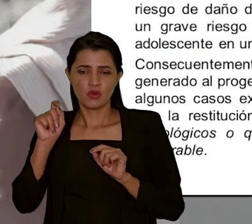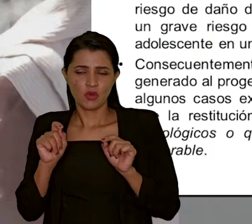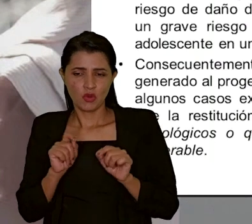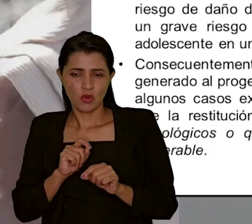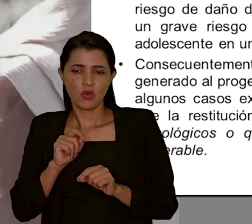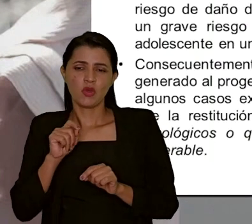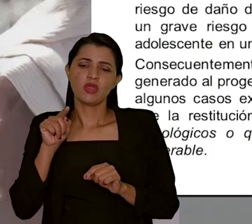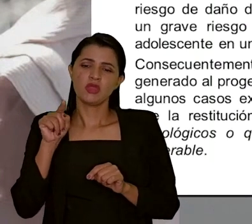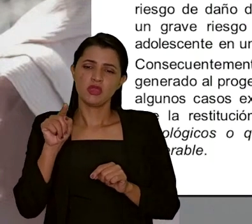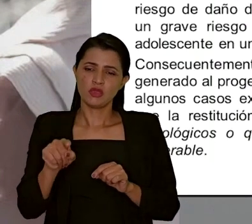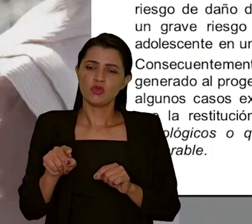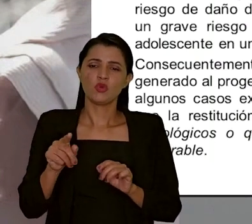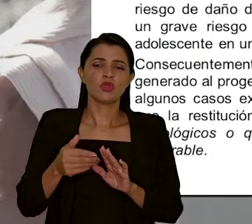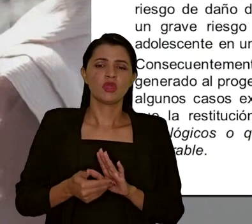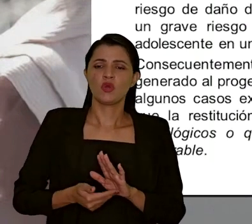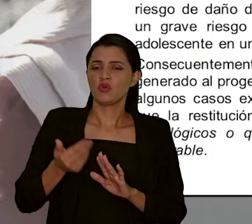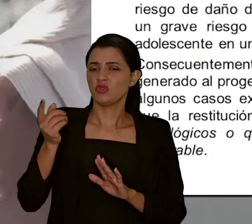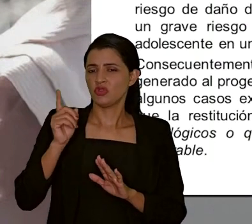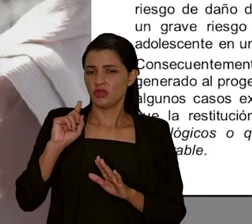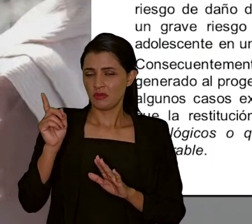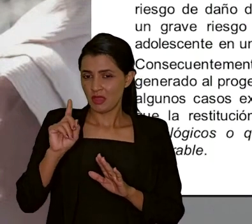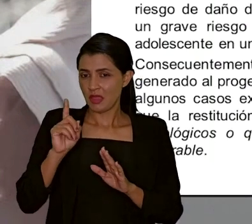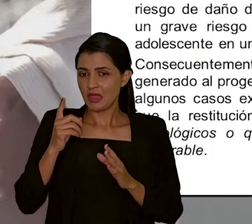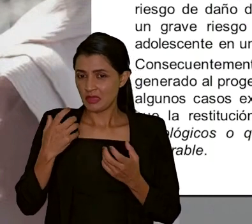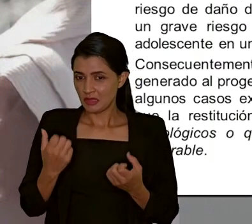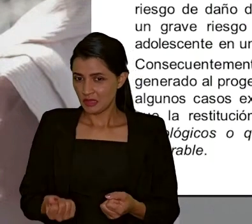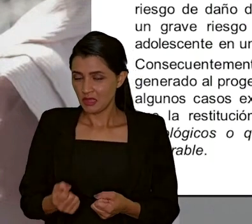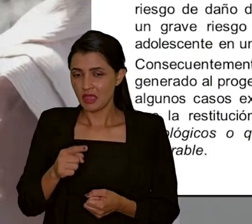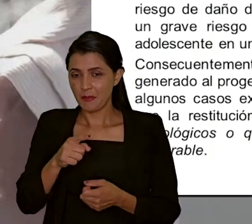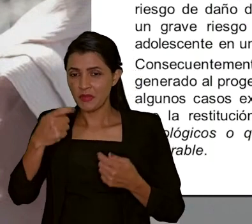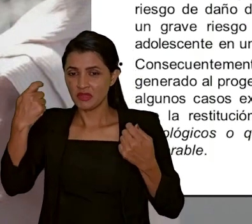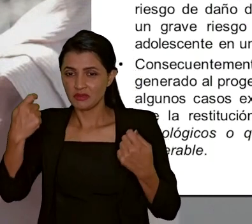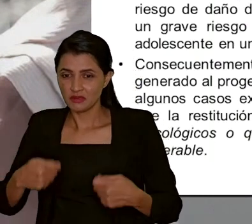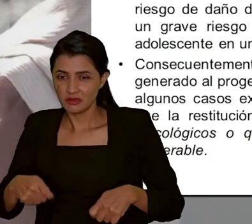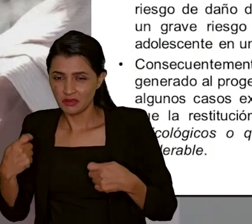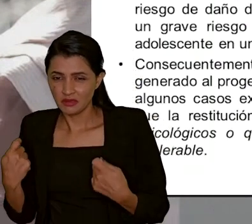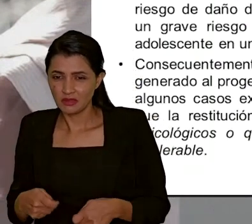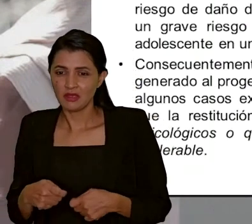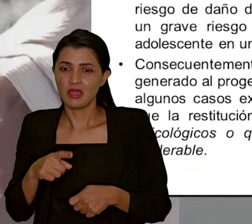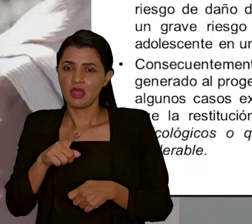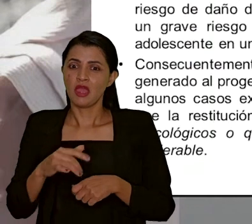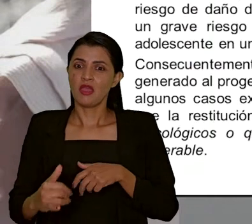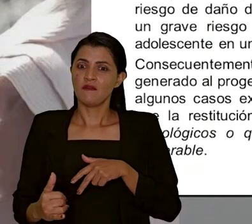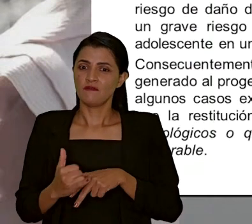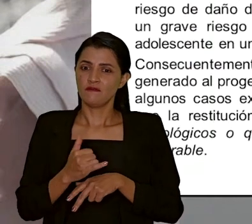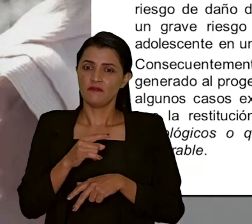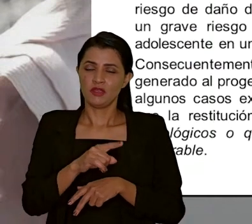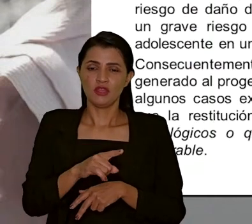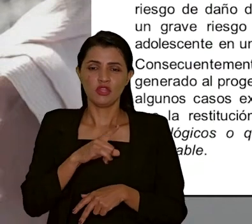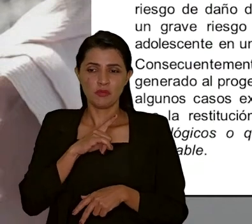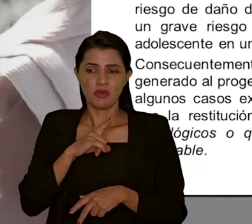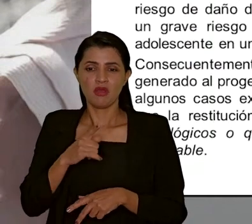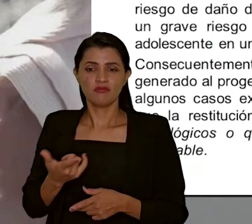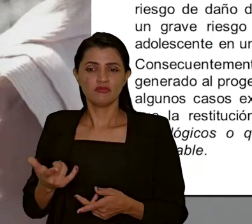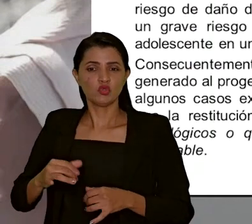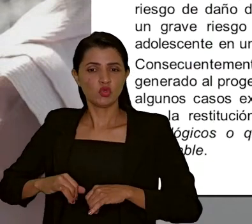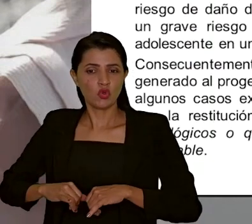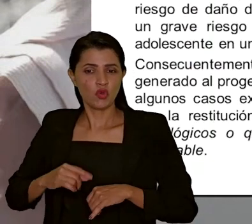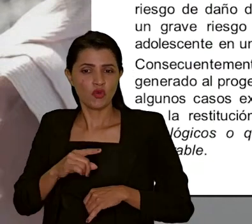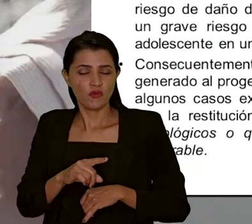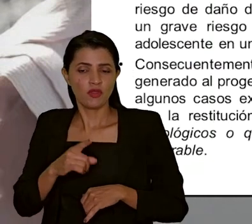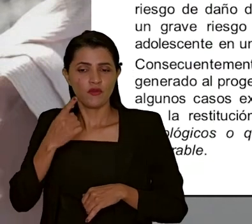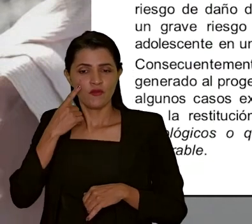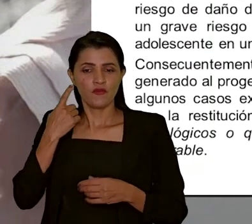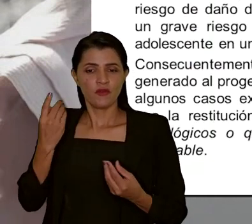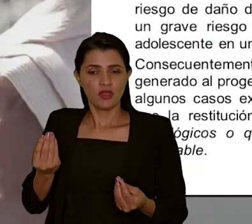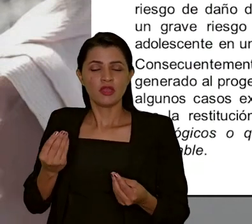requiere que el niño sea necesariamente la víctima principal de daño físico. Ello si hay pruebas suficientes de